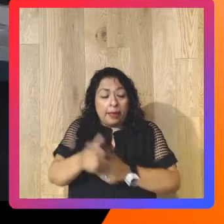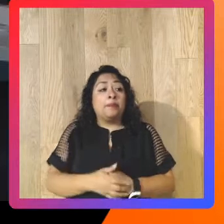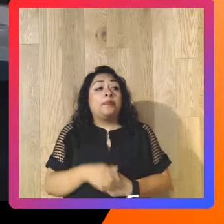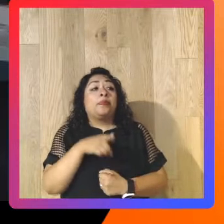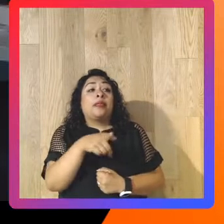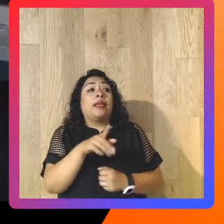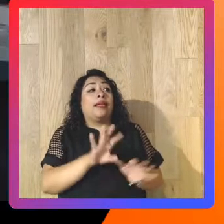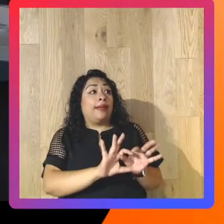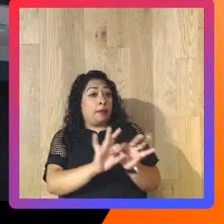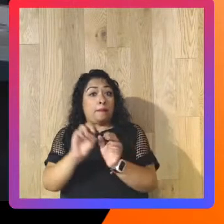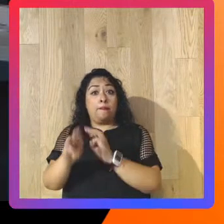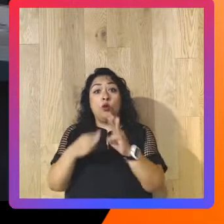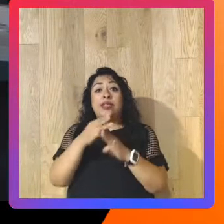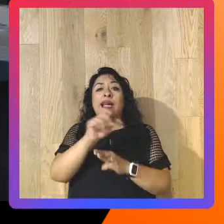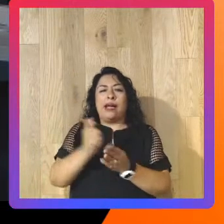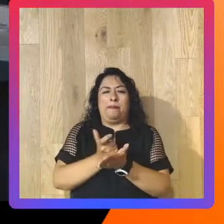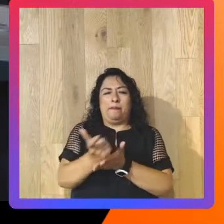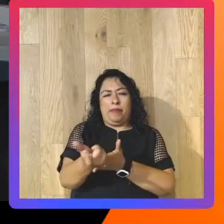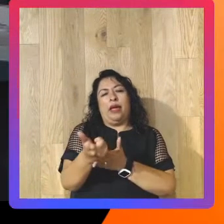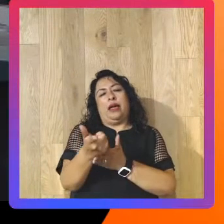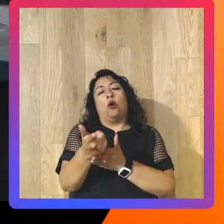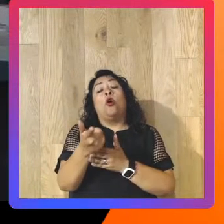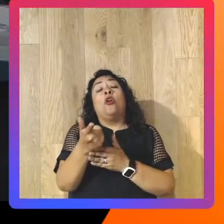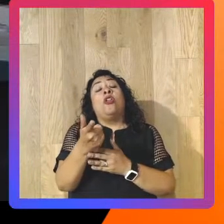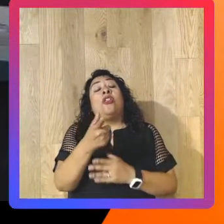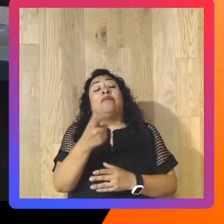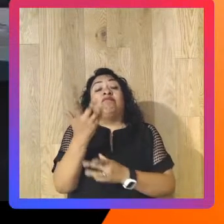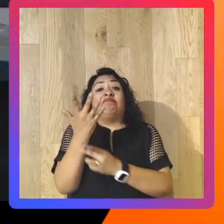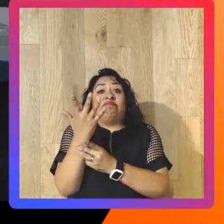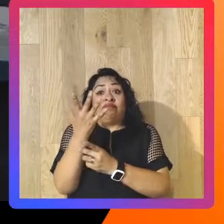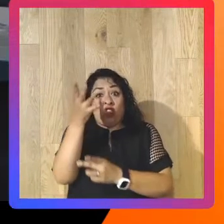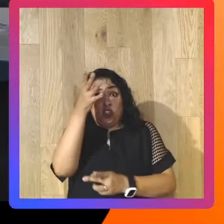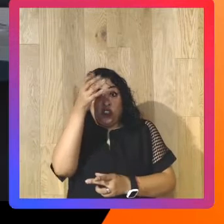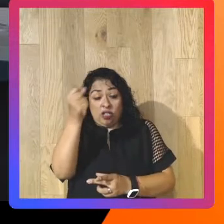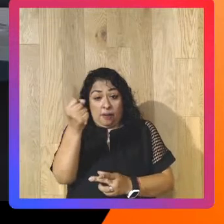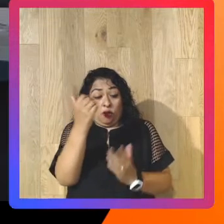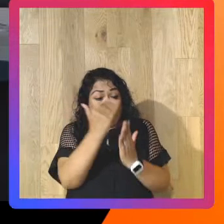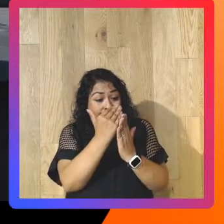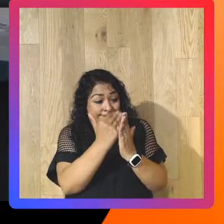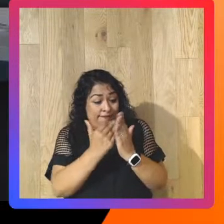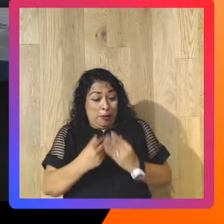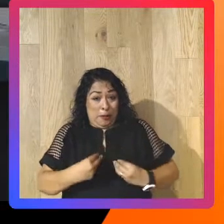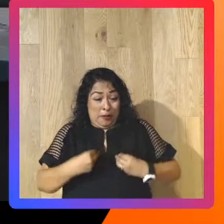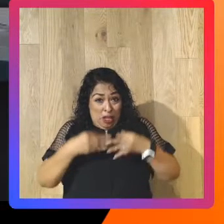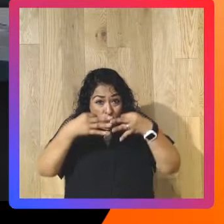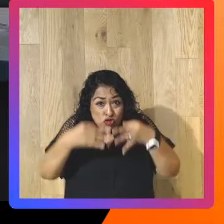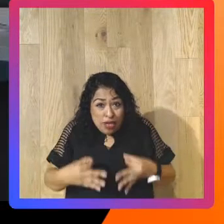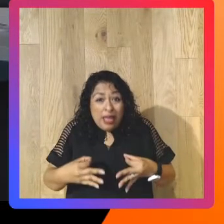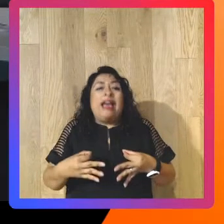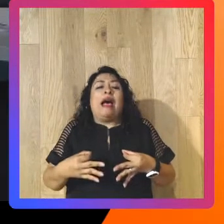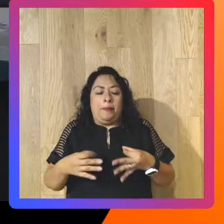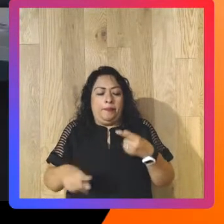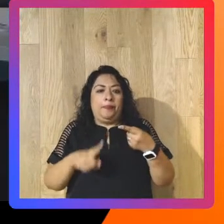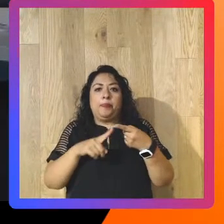La Coalición Mundial por el Salario Digno define que los elementos de un nivel de vida digno